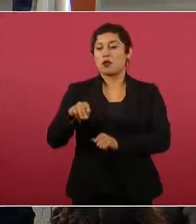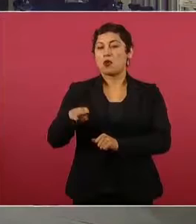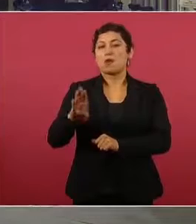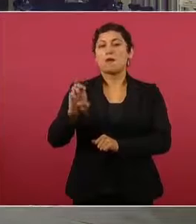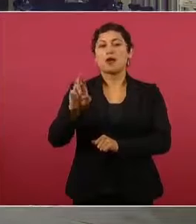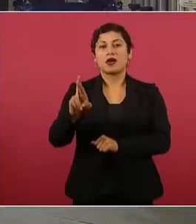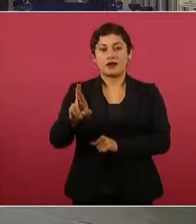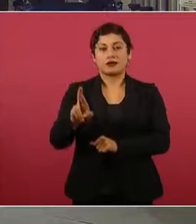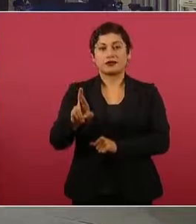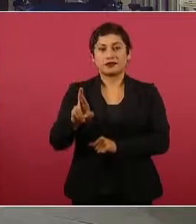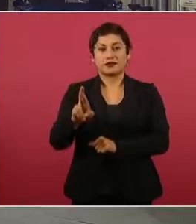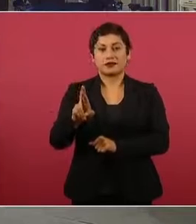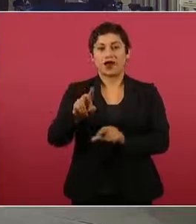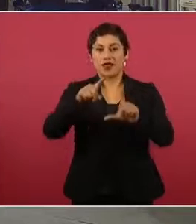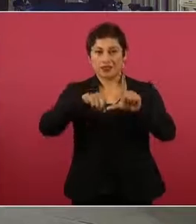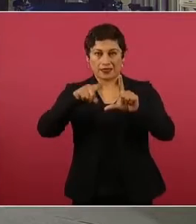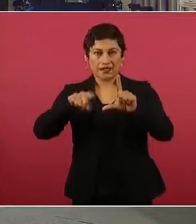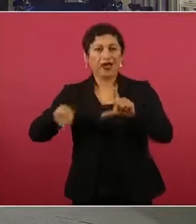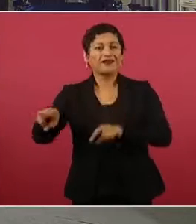en la gráfica,